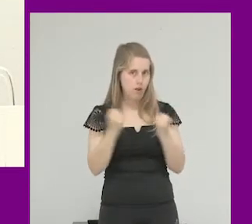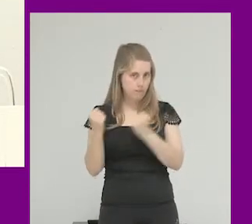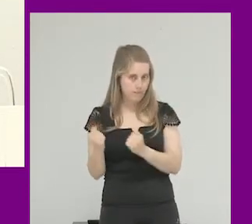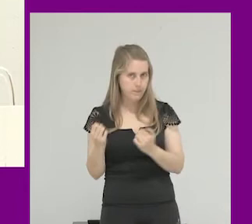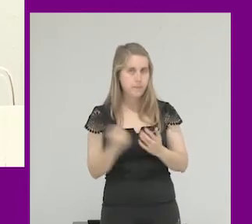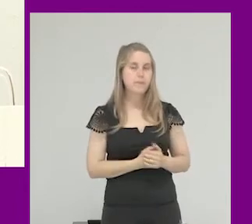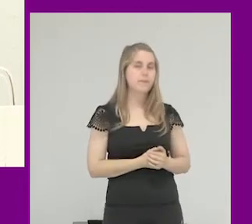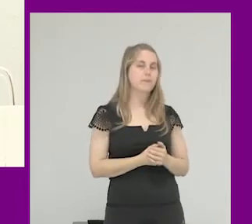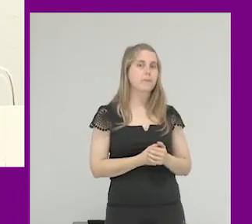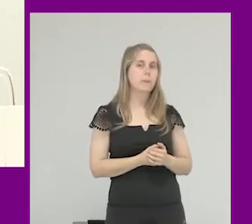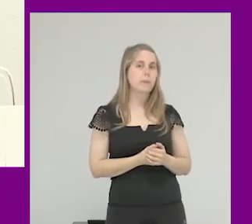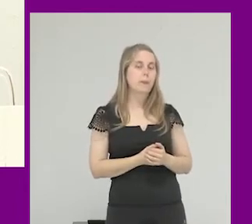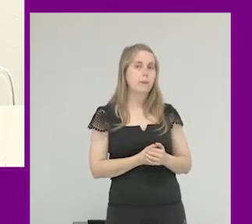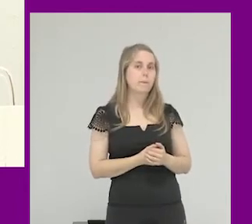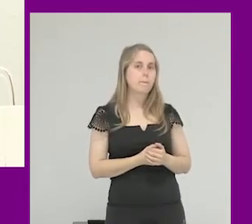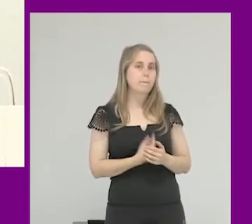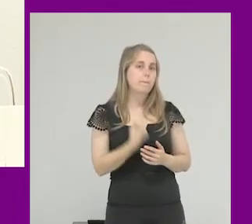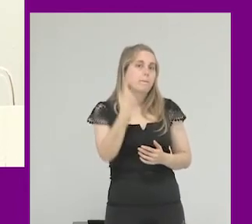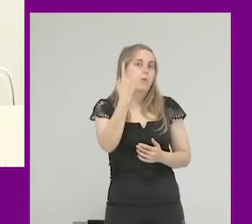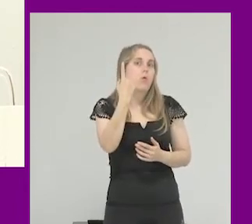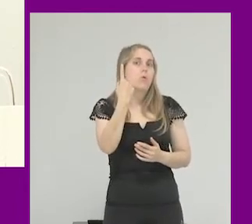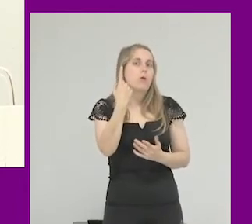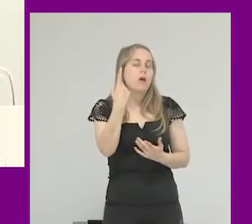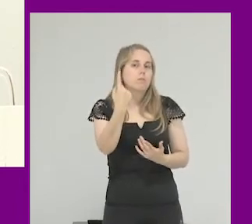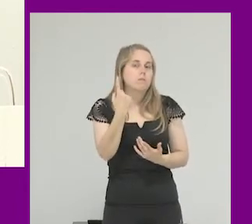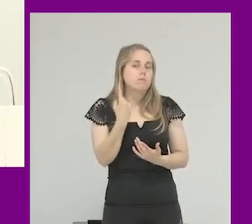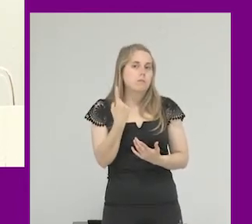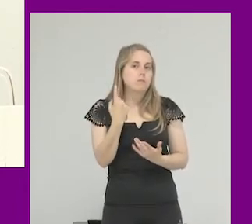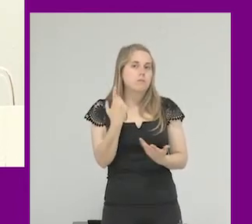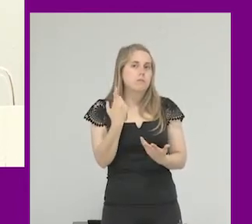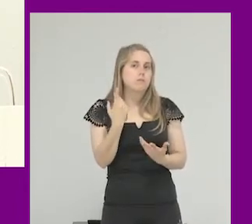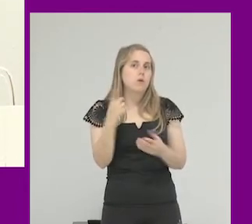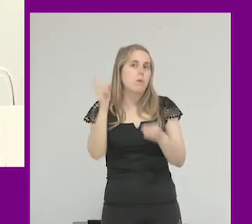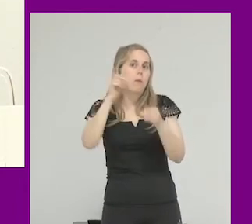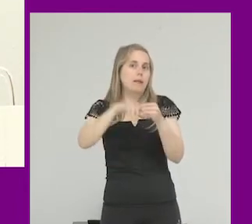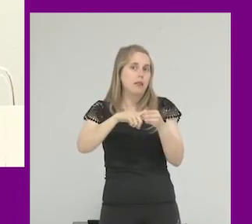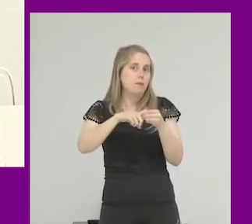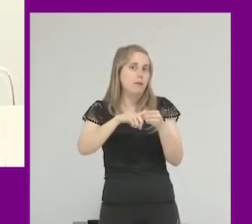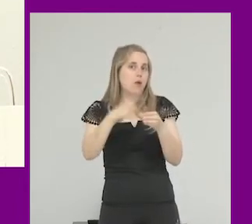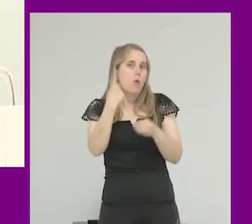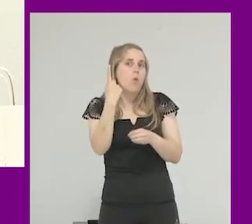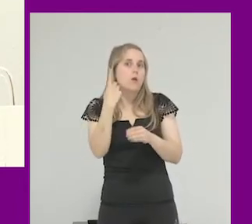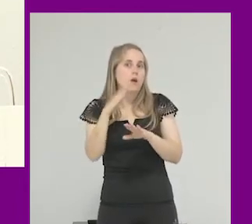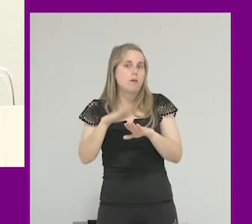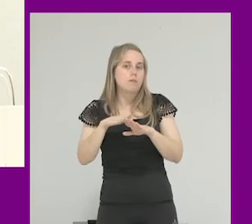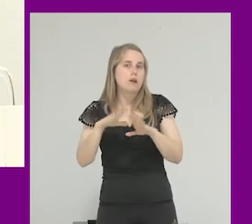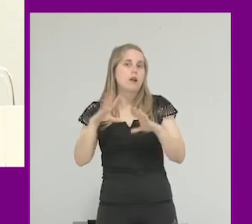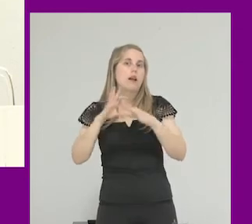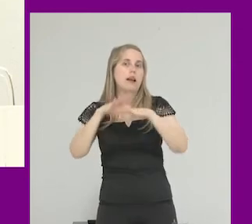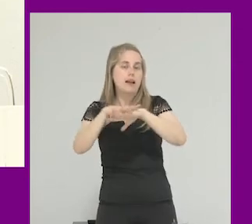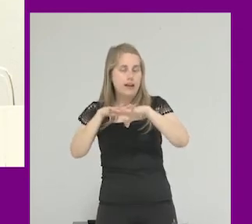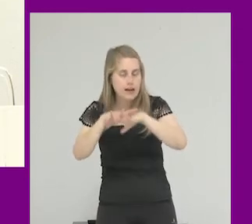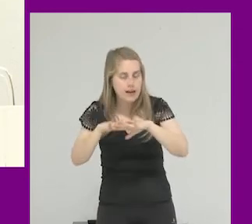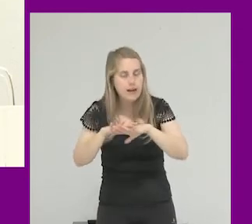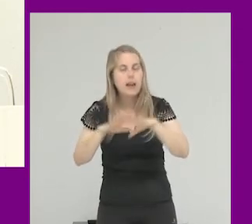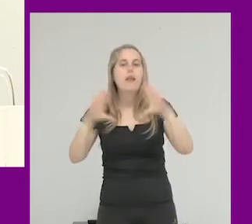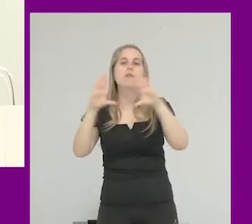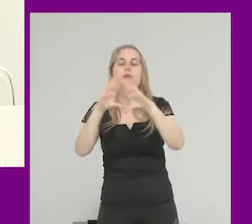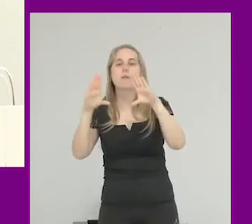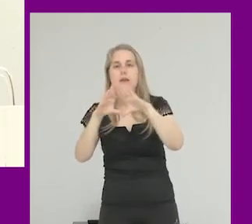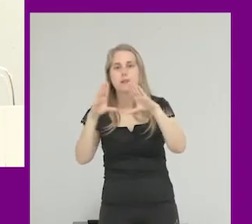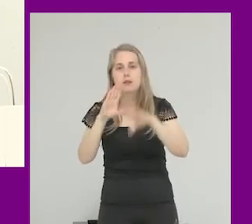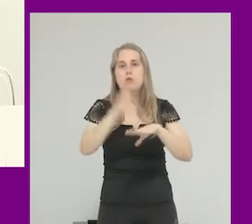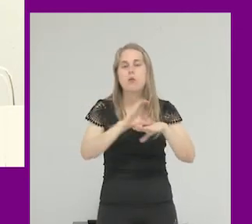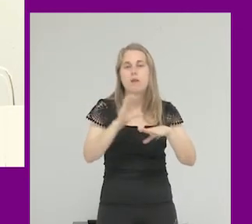Es una de las, no solamente una de las miembros de la red feminista de constitucionalistas del